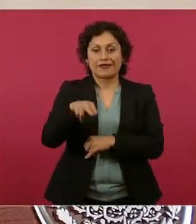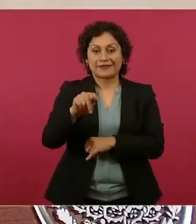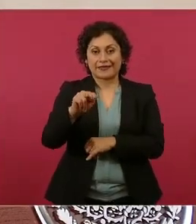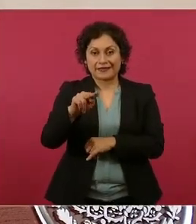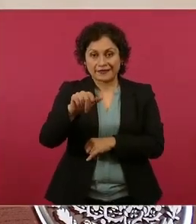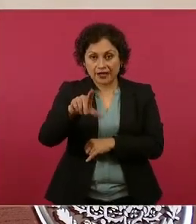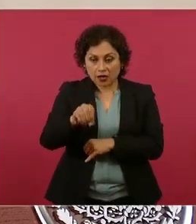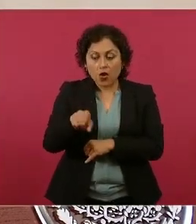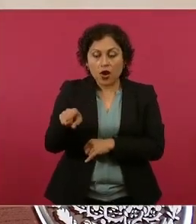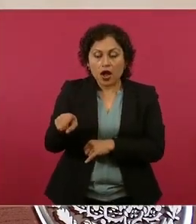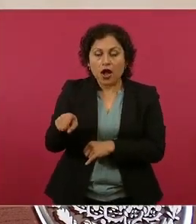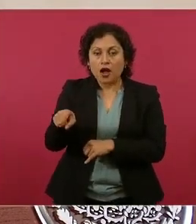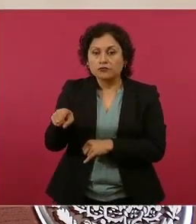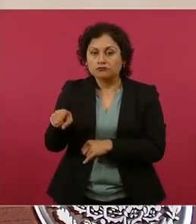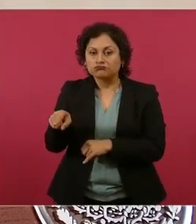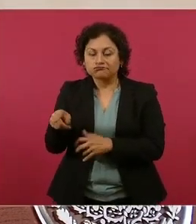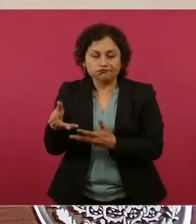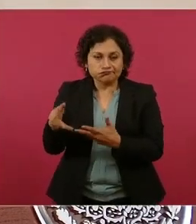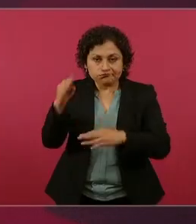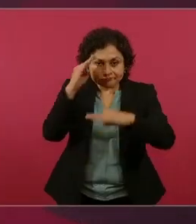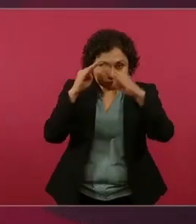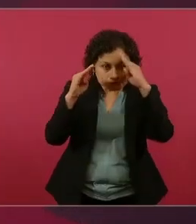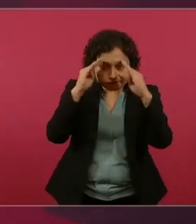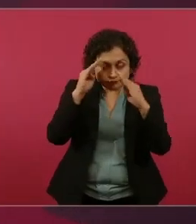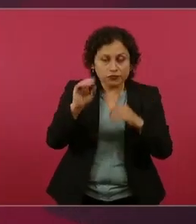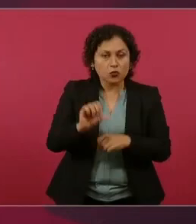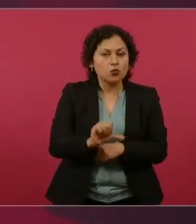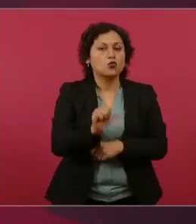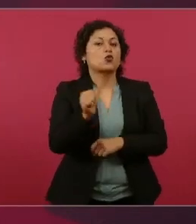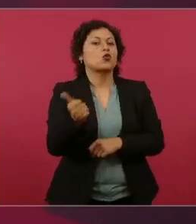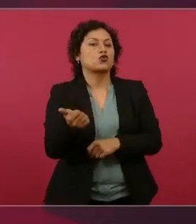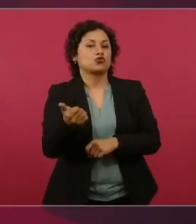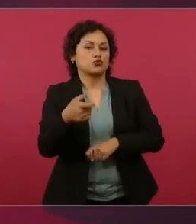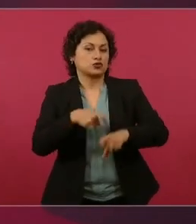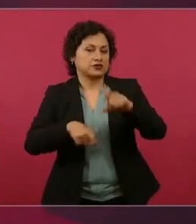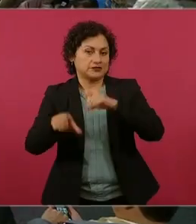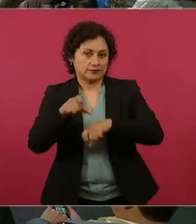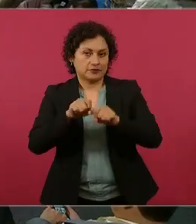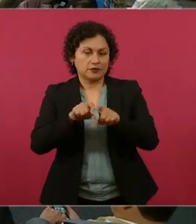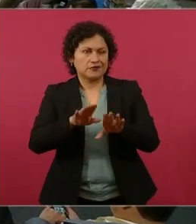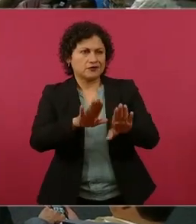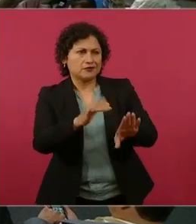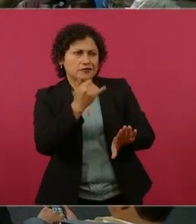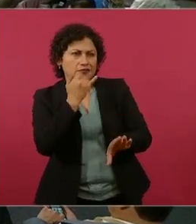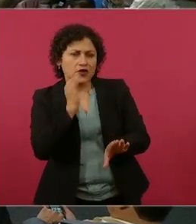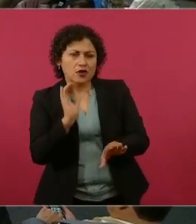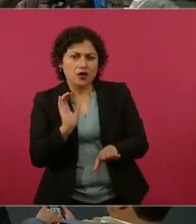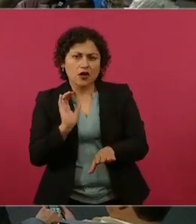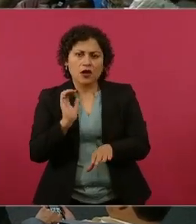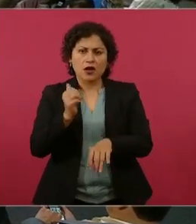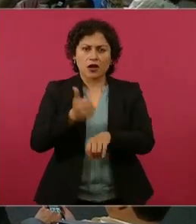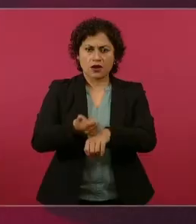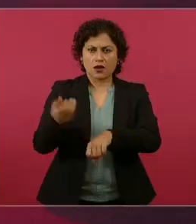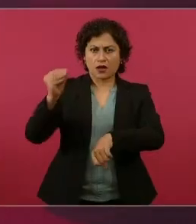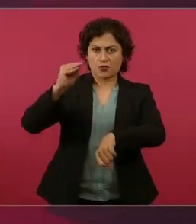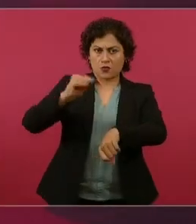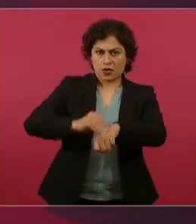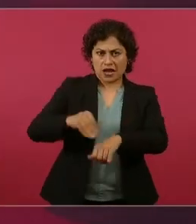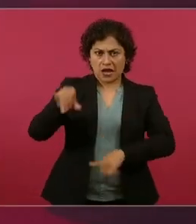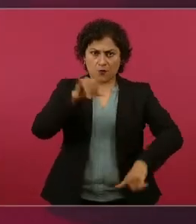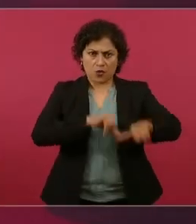otros químicos. Entonces, ¿no va a ser el laboratorio de seguridad? ¿No es una apertura? No,